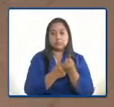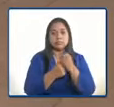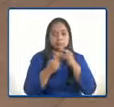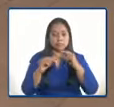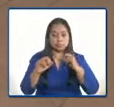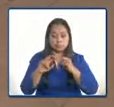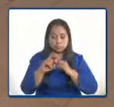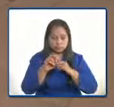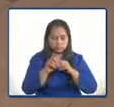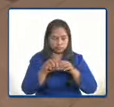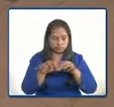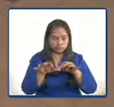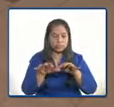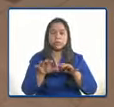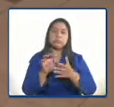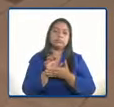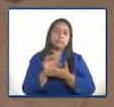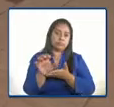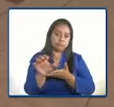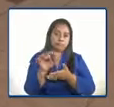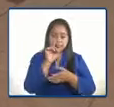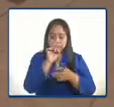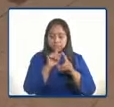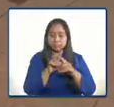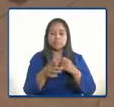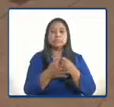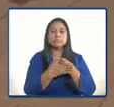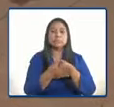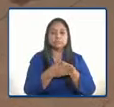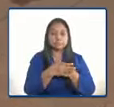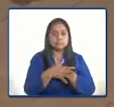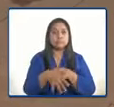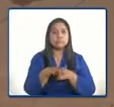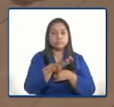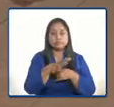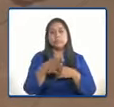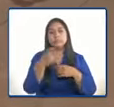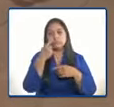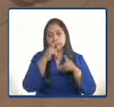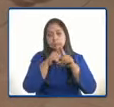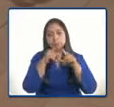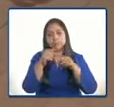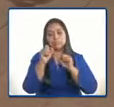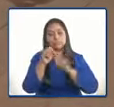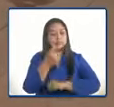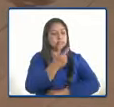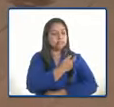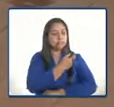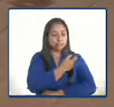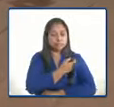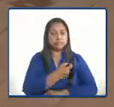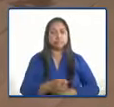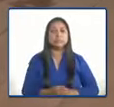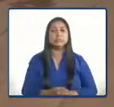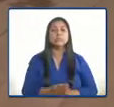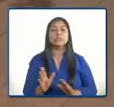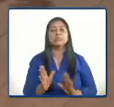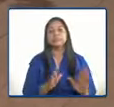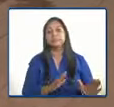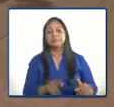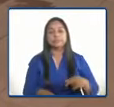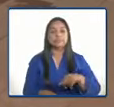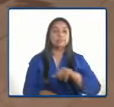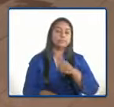siga esparciendo, y asimismo hago el llamado a que toda la población se pueda vacunar. Otro de los programas que